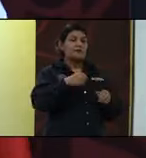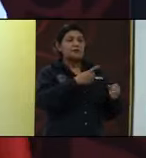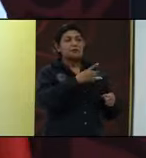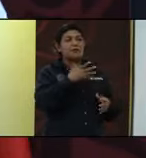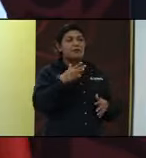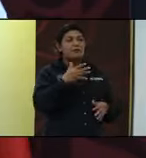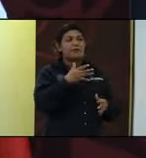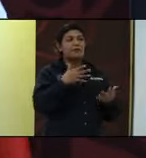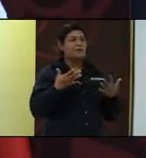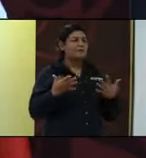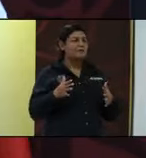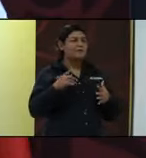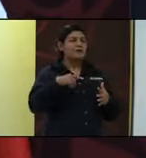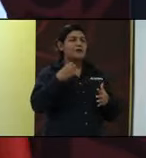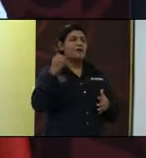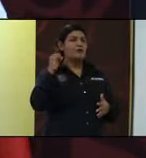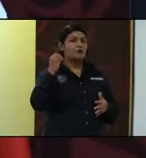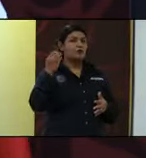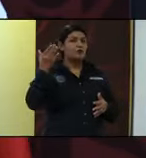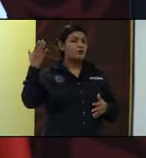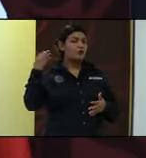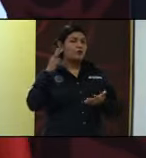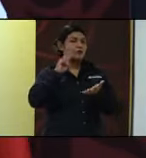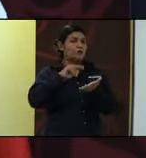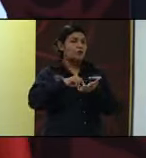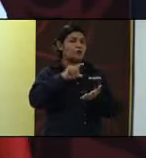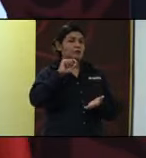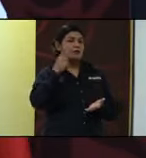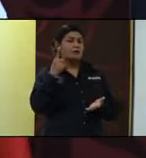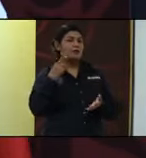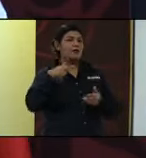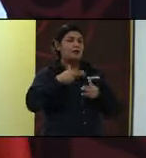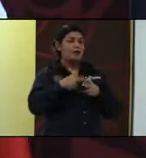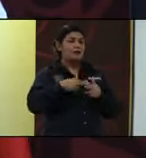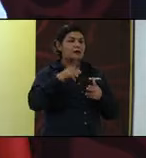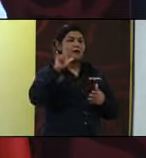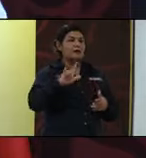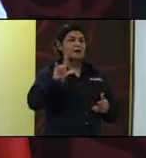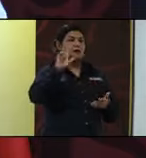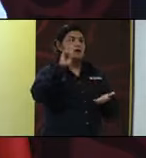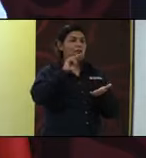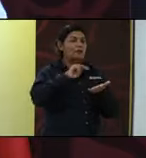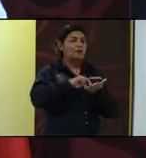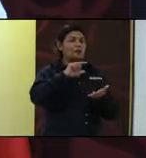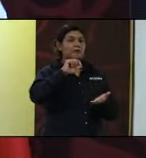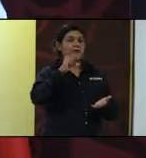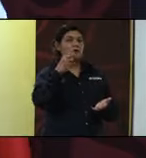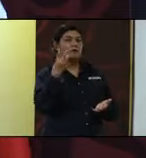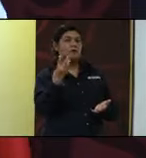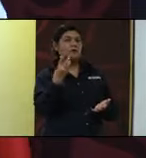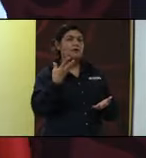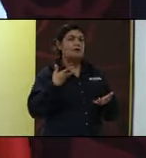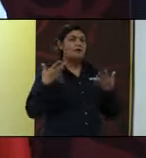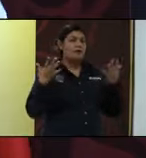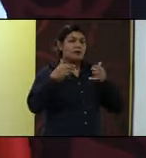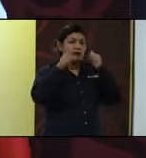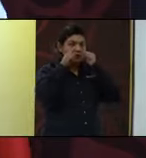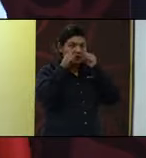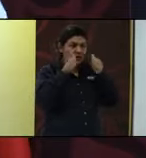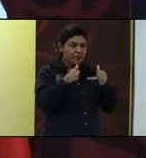de la administración desde octubre del 2021 hasta julio del 2023, hemos